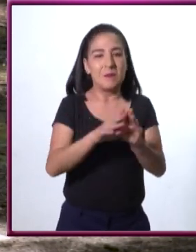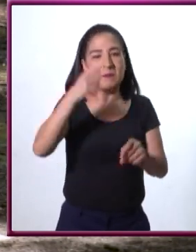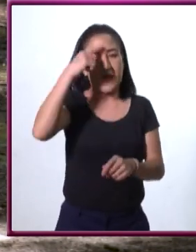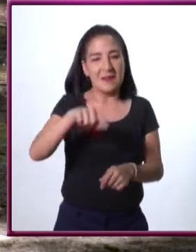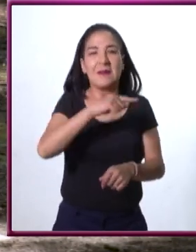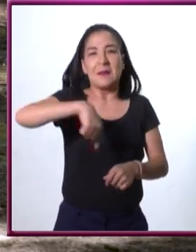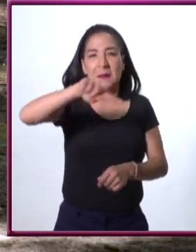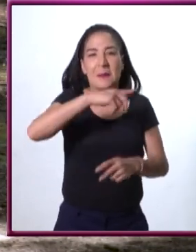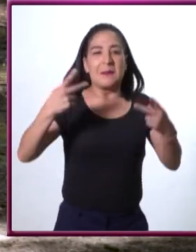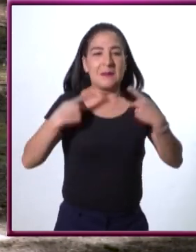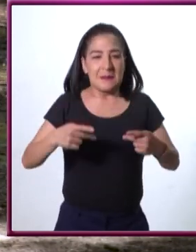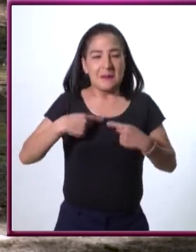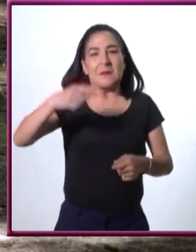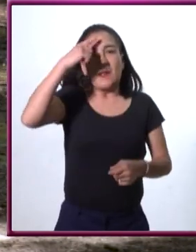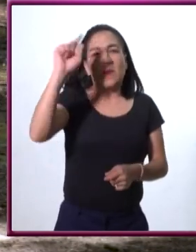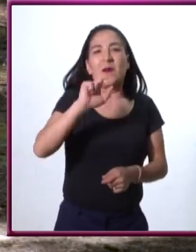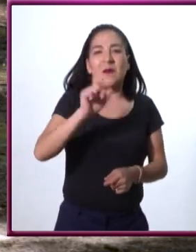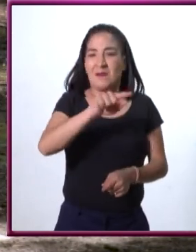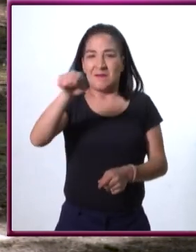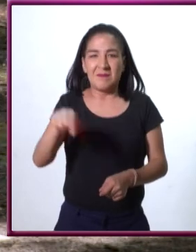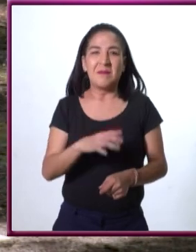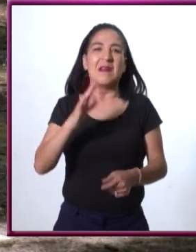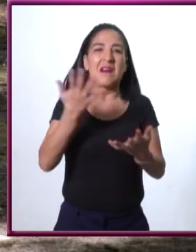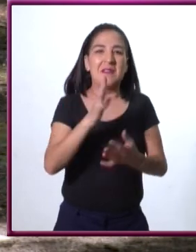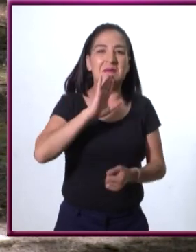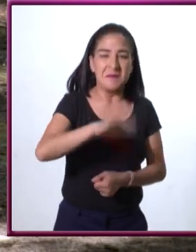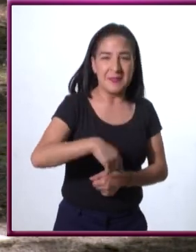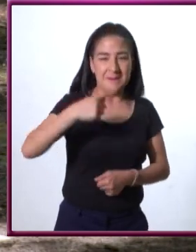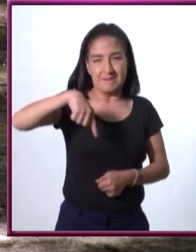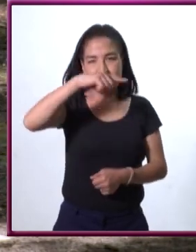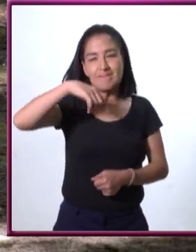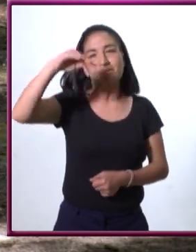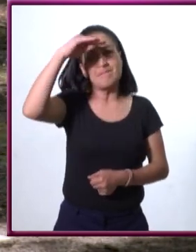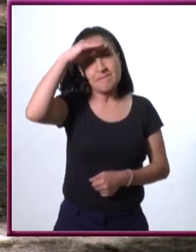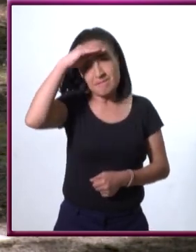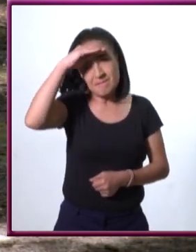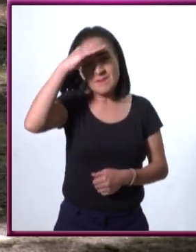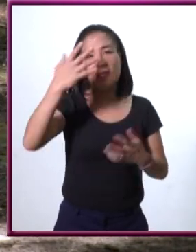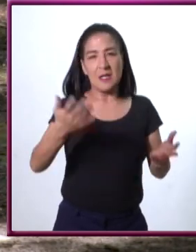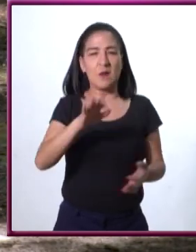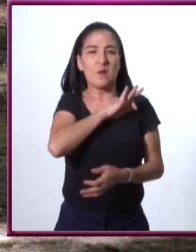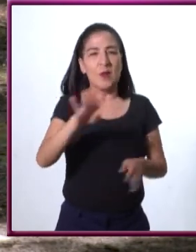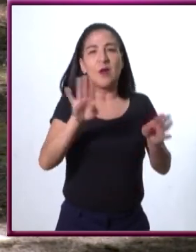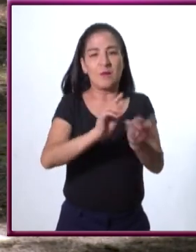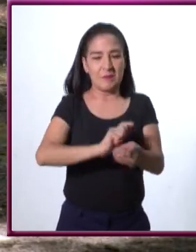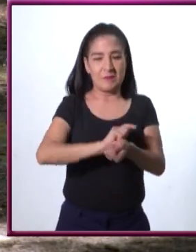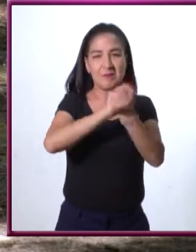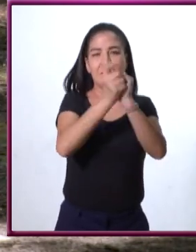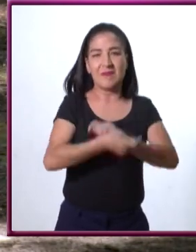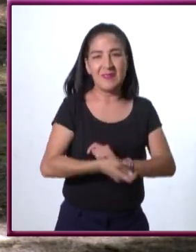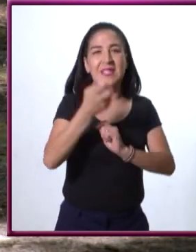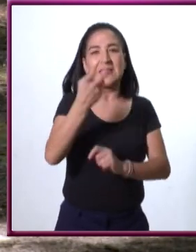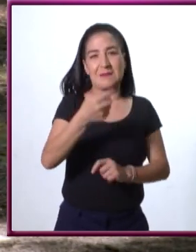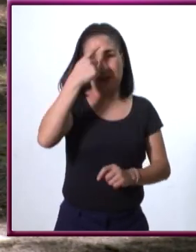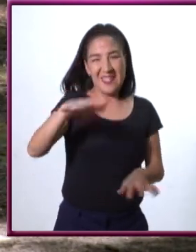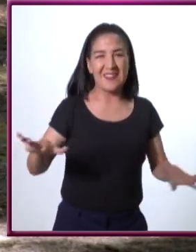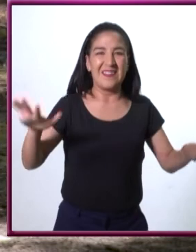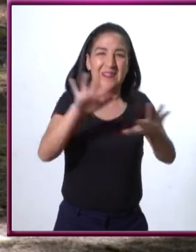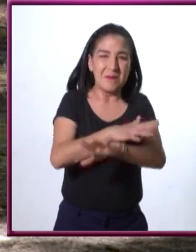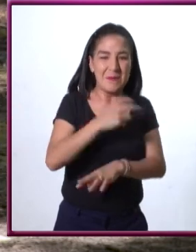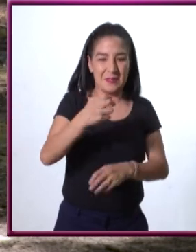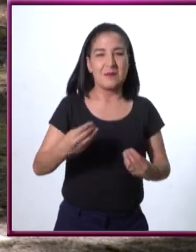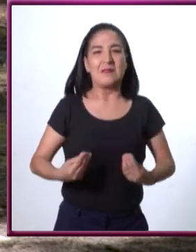dirigido a solamente frenar la conducta que queremos cambiar, pero no da información, no nos dice cuáles son las cosas